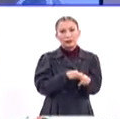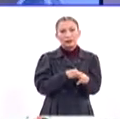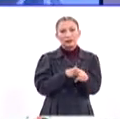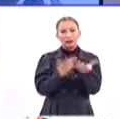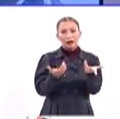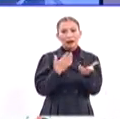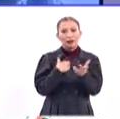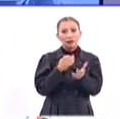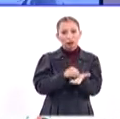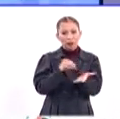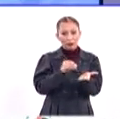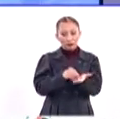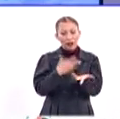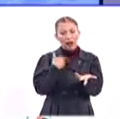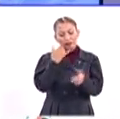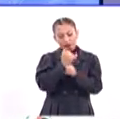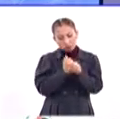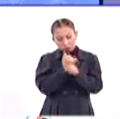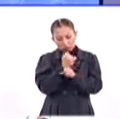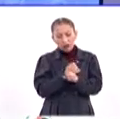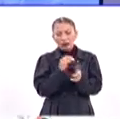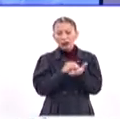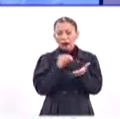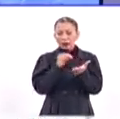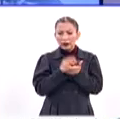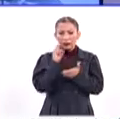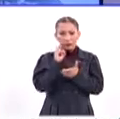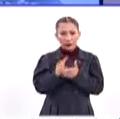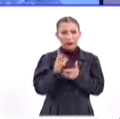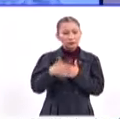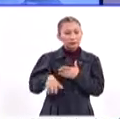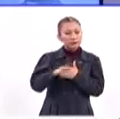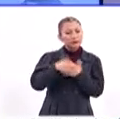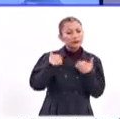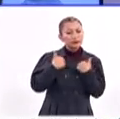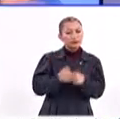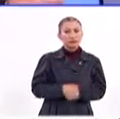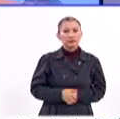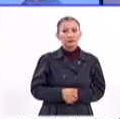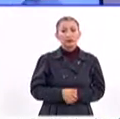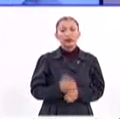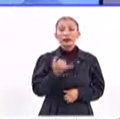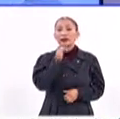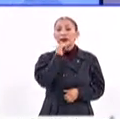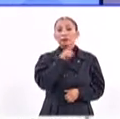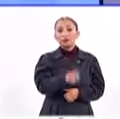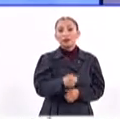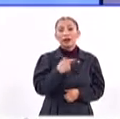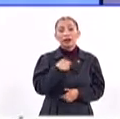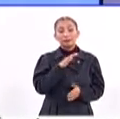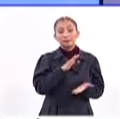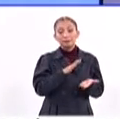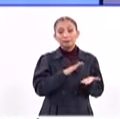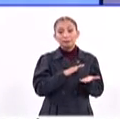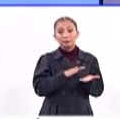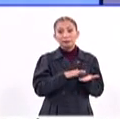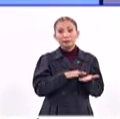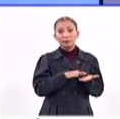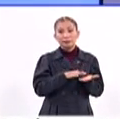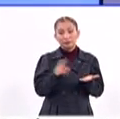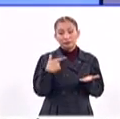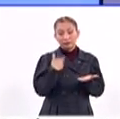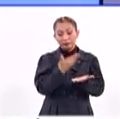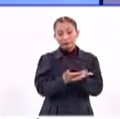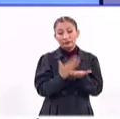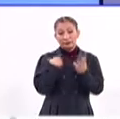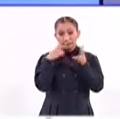supuesto vigentes, que siguen siendo estudiados y que siguen buscando ser entendidos. Además nos ha dejado sobre la